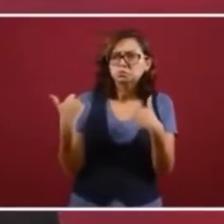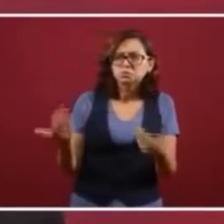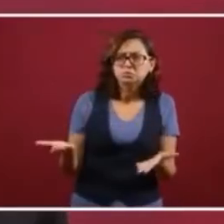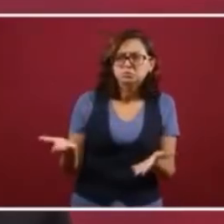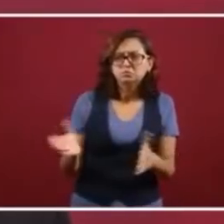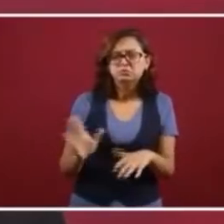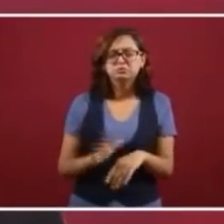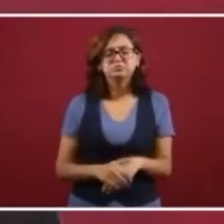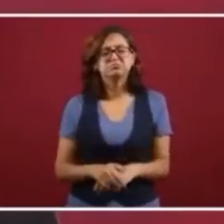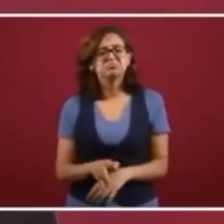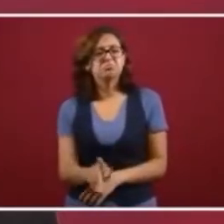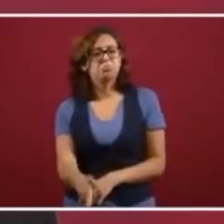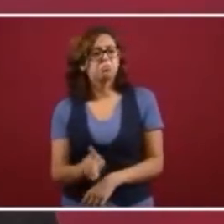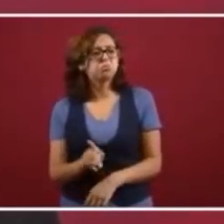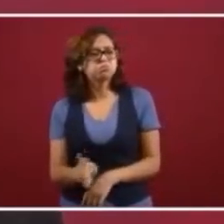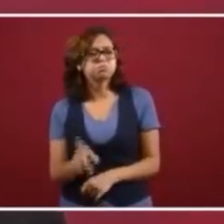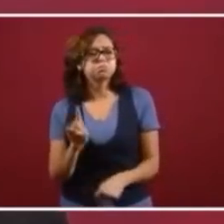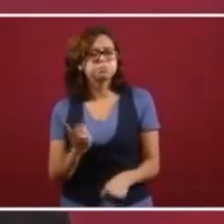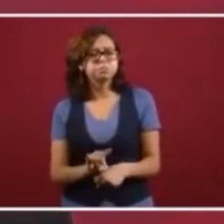Pura simulación.